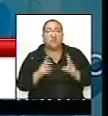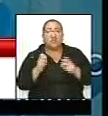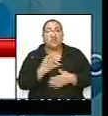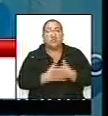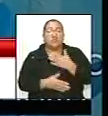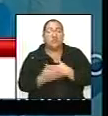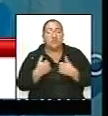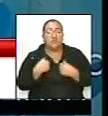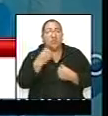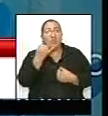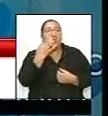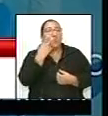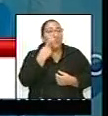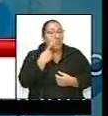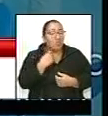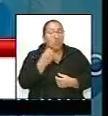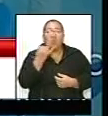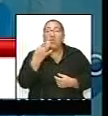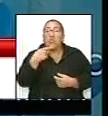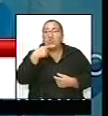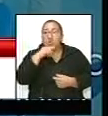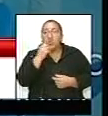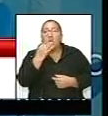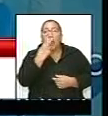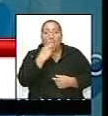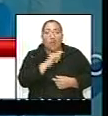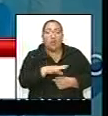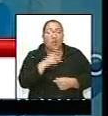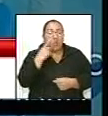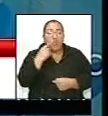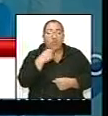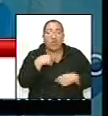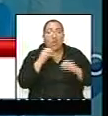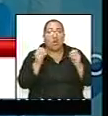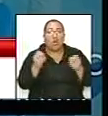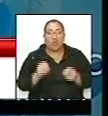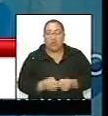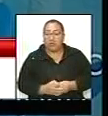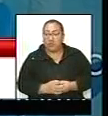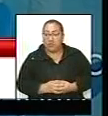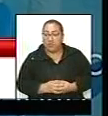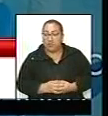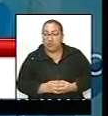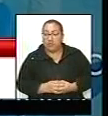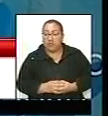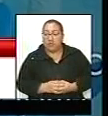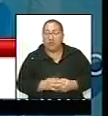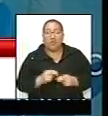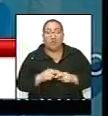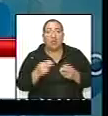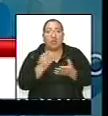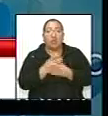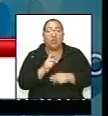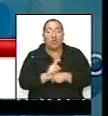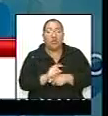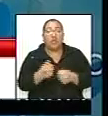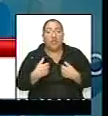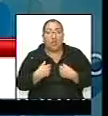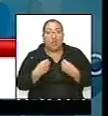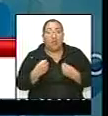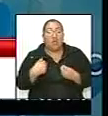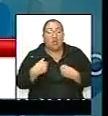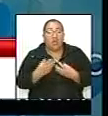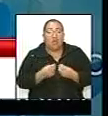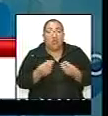cuántos son hombres, cuántas son mujeres, cuántos son niños, niñas, adolescentes, qué nivel de educación tienen. Porque